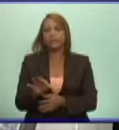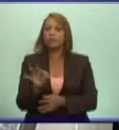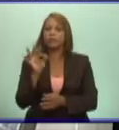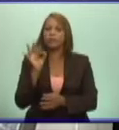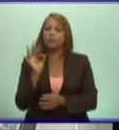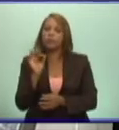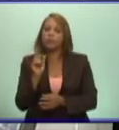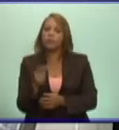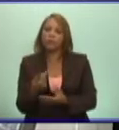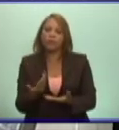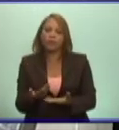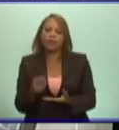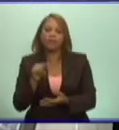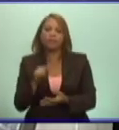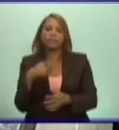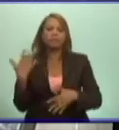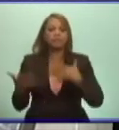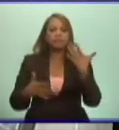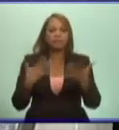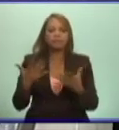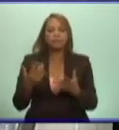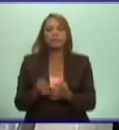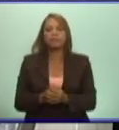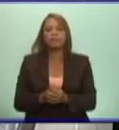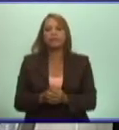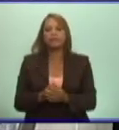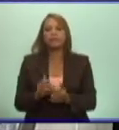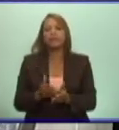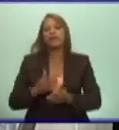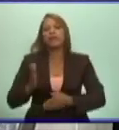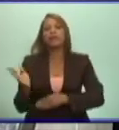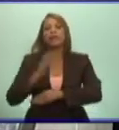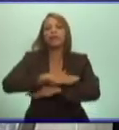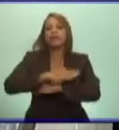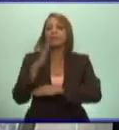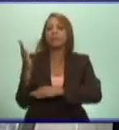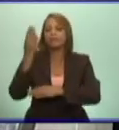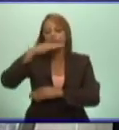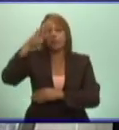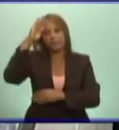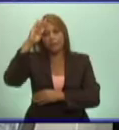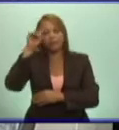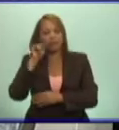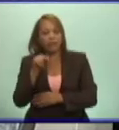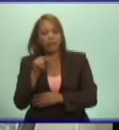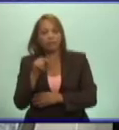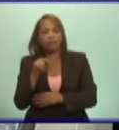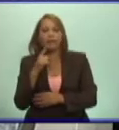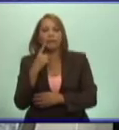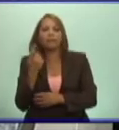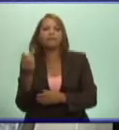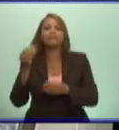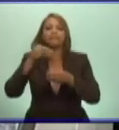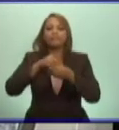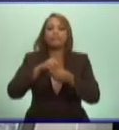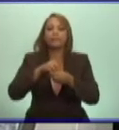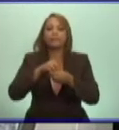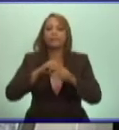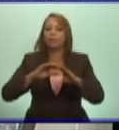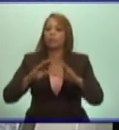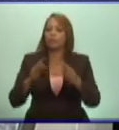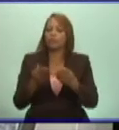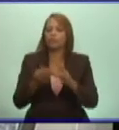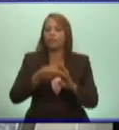precisamente esta actividad del Árbol con la Patria, porque es una de las actividades que tiene un carácter más integrador de la asignatura, porque integra